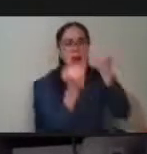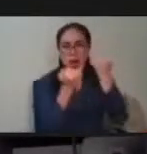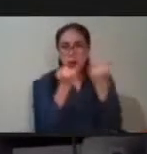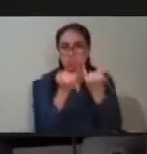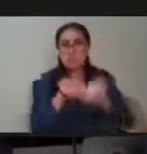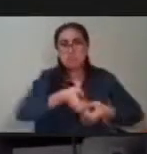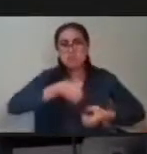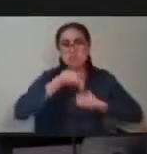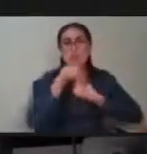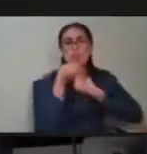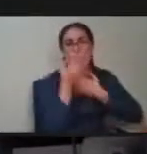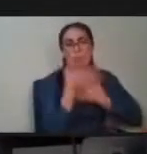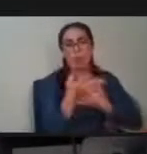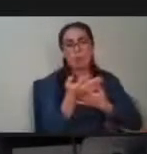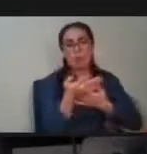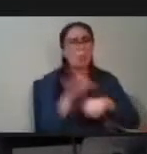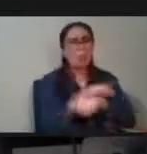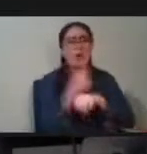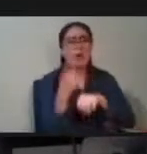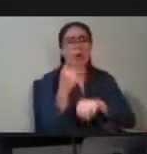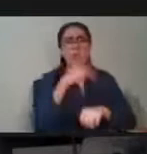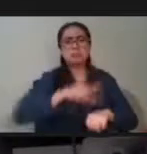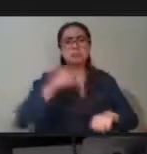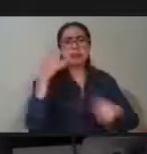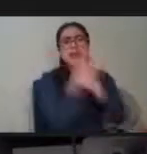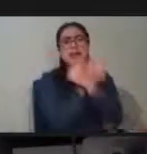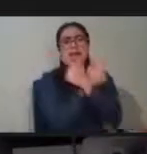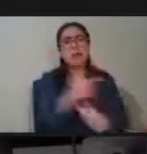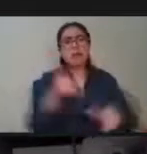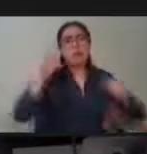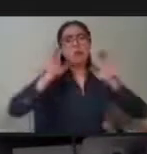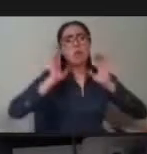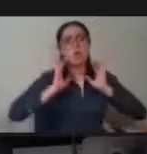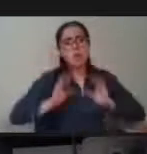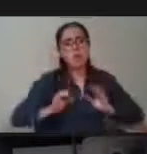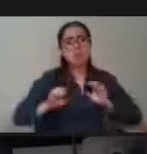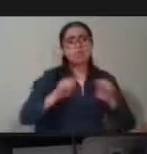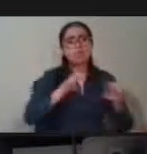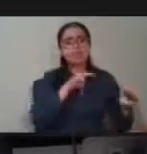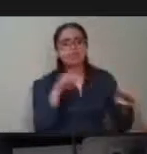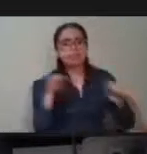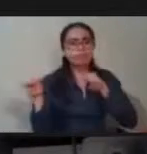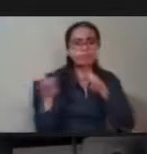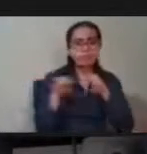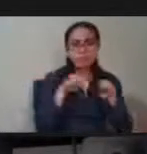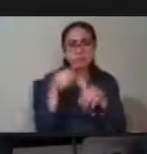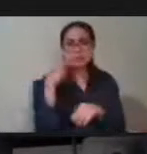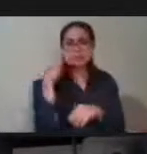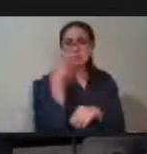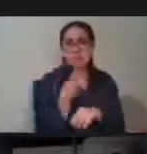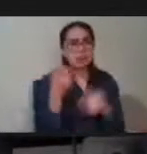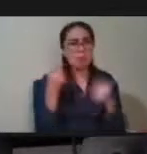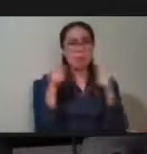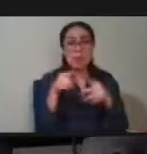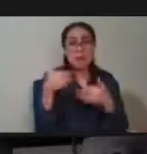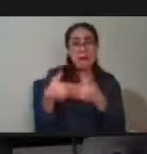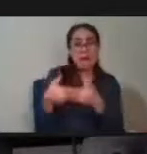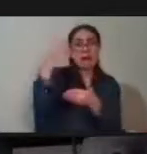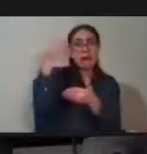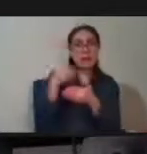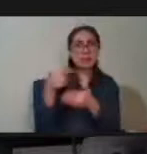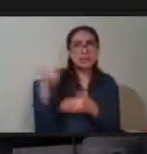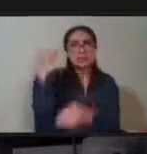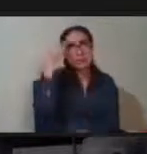libremente y el cuerpo entonces puede ir para lugares que su propia conceptualidad no se lo permitían. La red conceptual